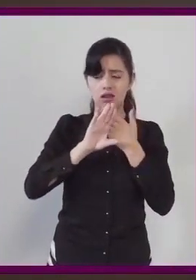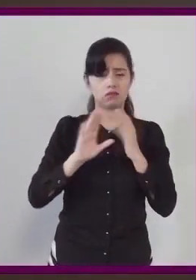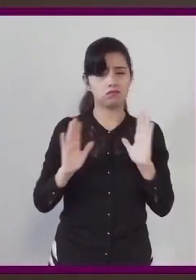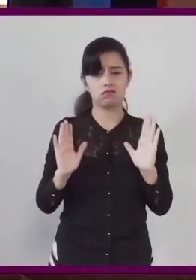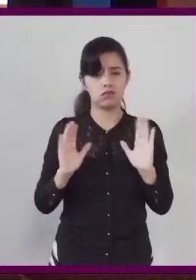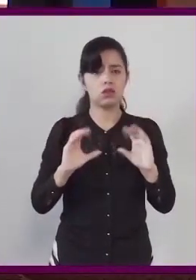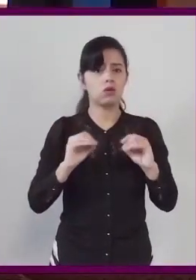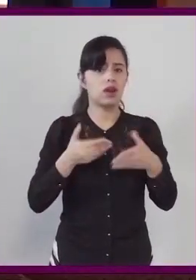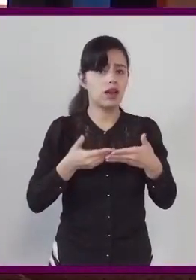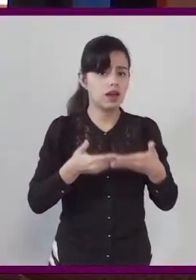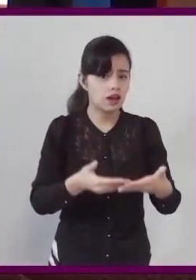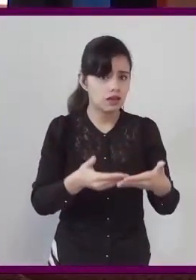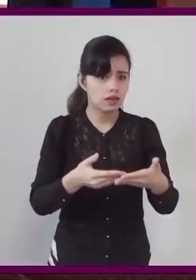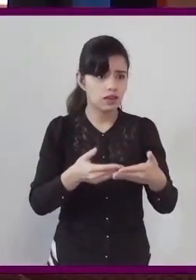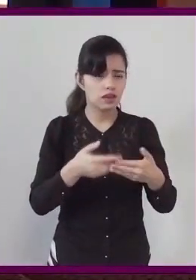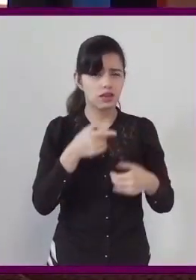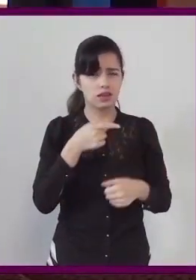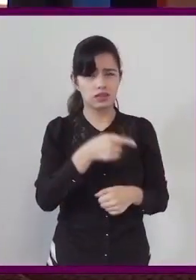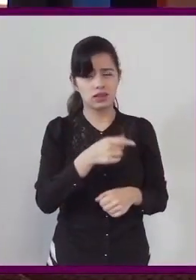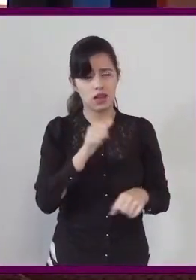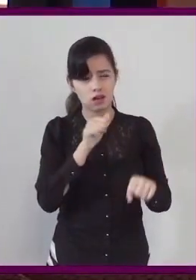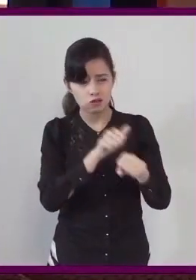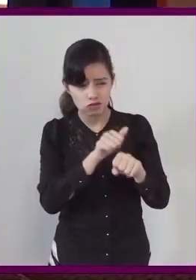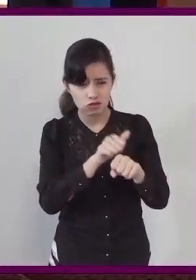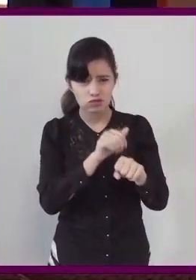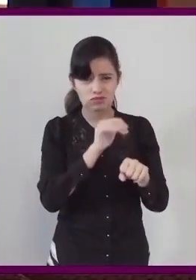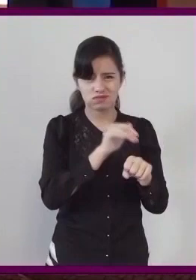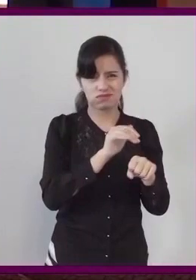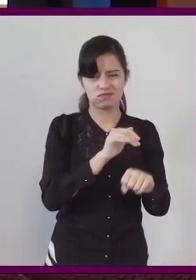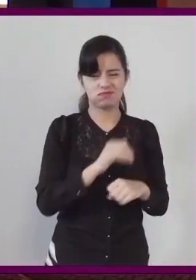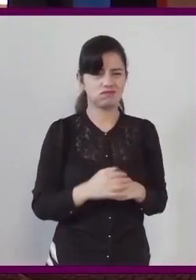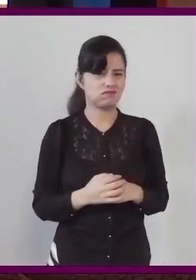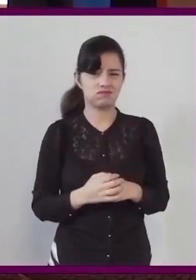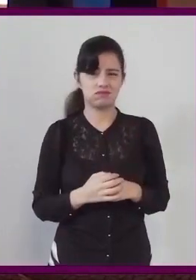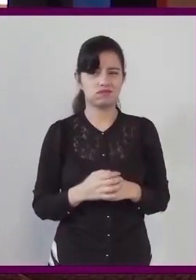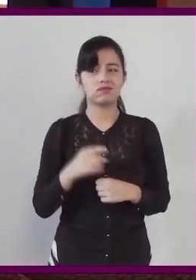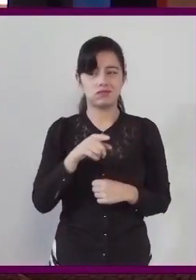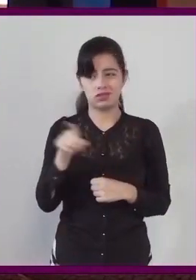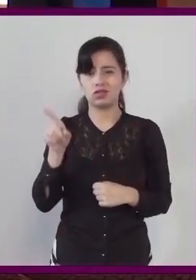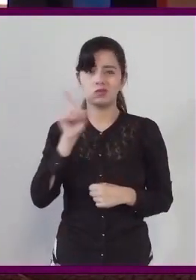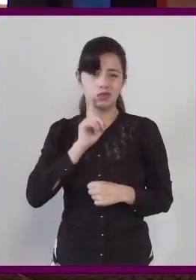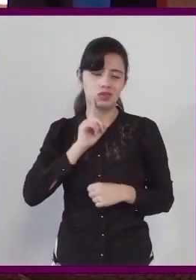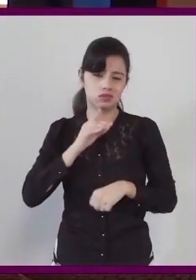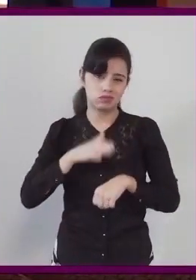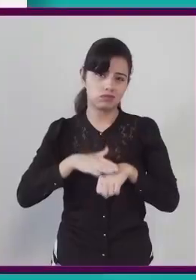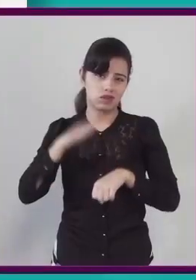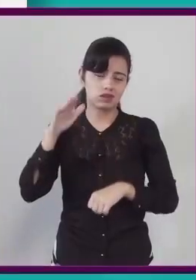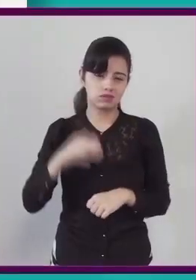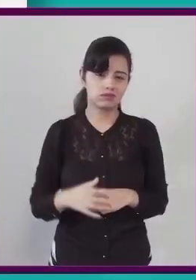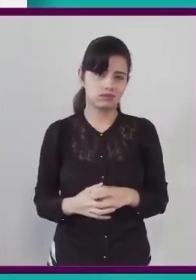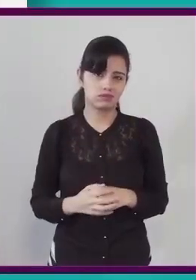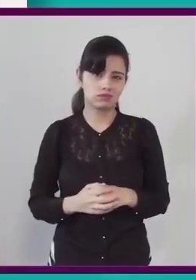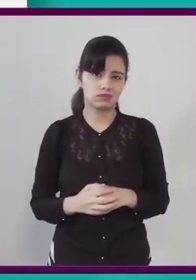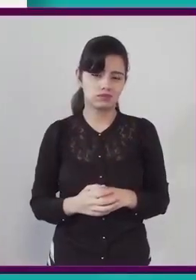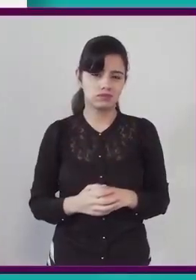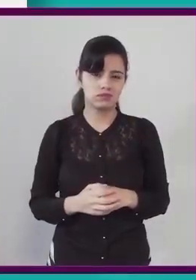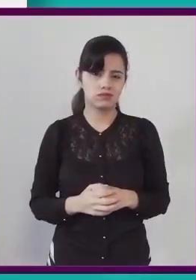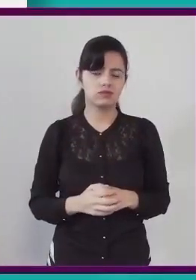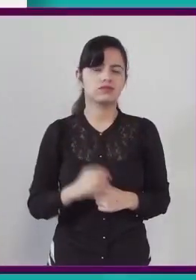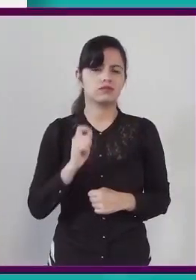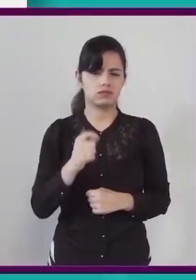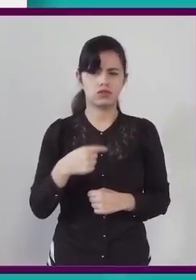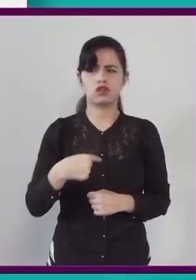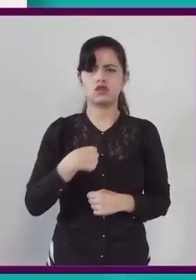violencia sexual. Claro. Estadísticamente es más probable que yo la reproduzca, ¿cierto? Es decir,